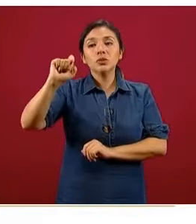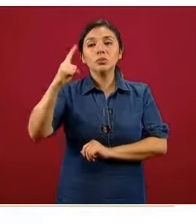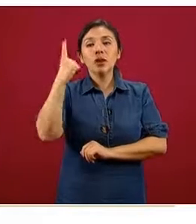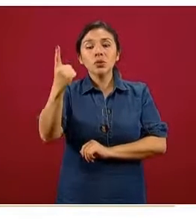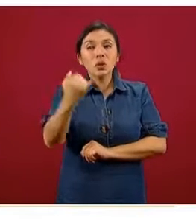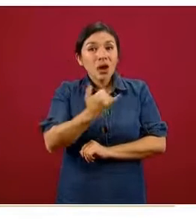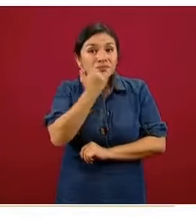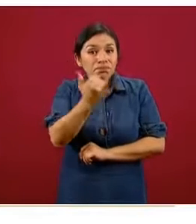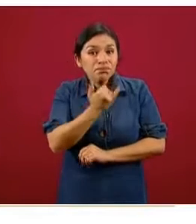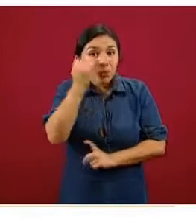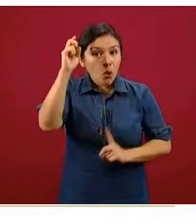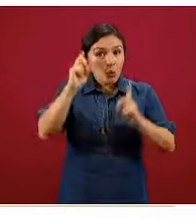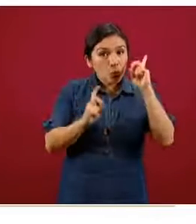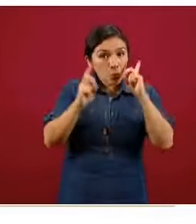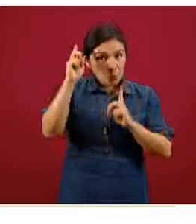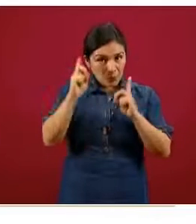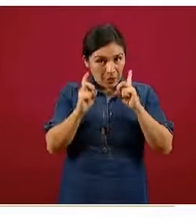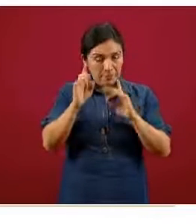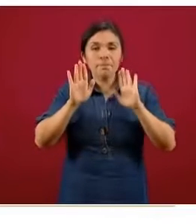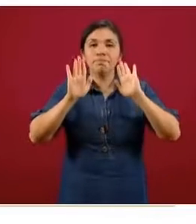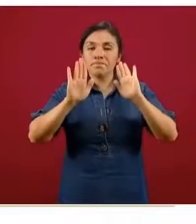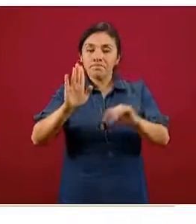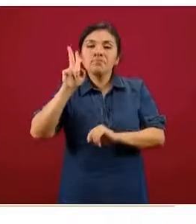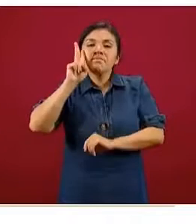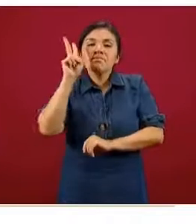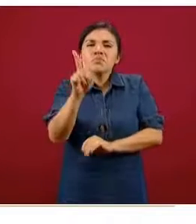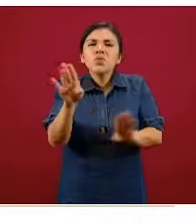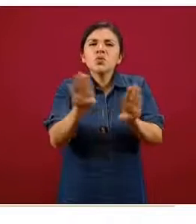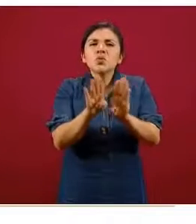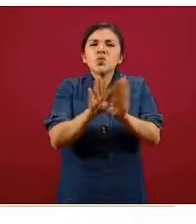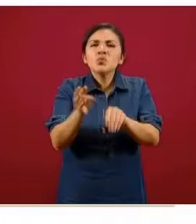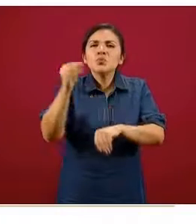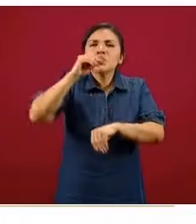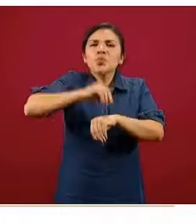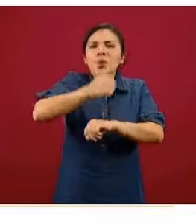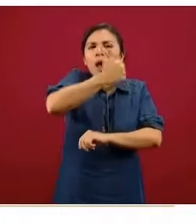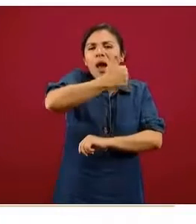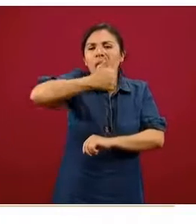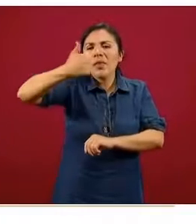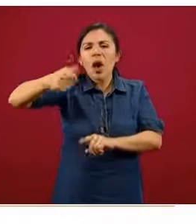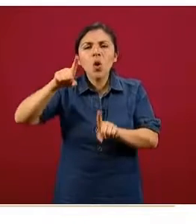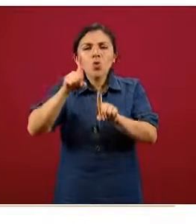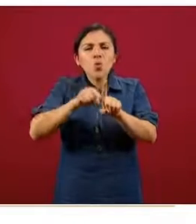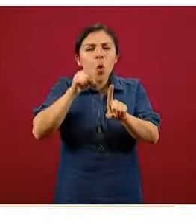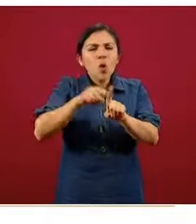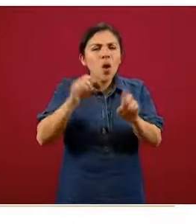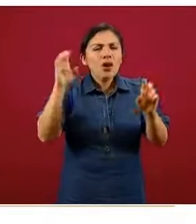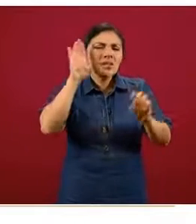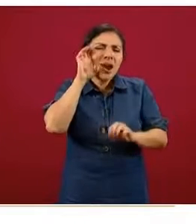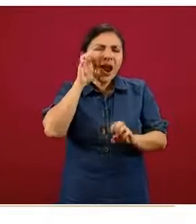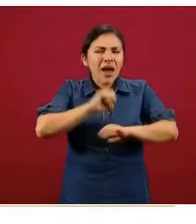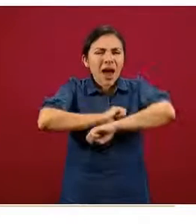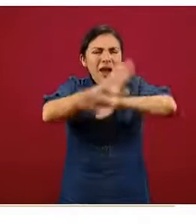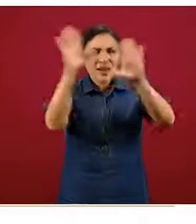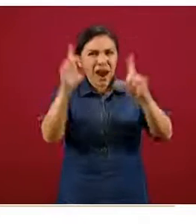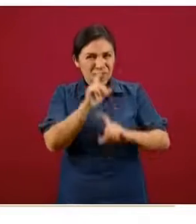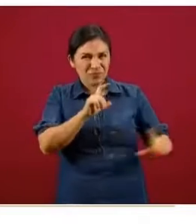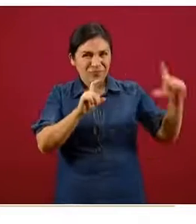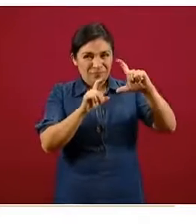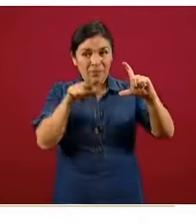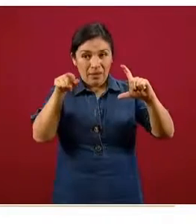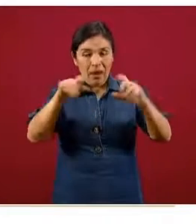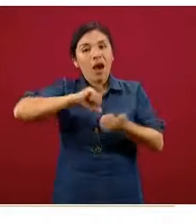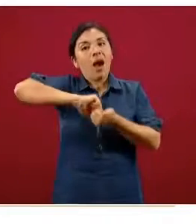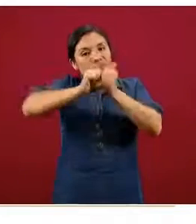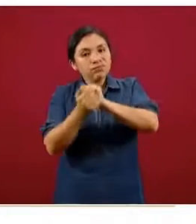60.621 casos sospechosos. Es decir, ahora vamos a ver cómo están distribuidos todos estos colores naranja claros que estaban en la parte superior de las barras.